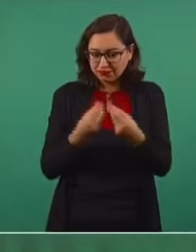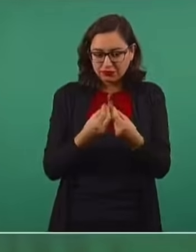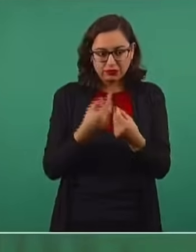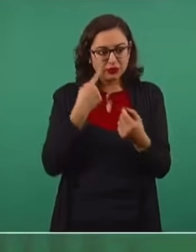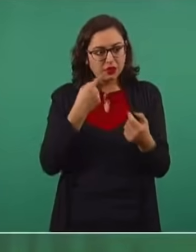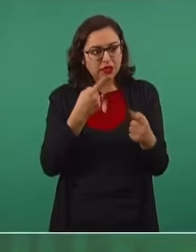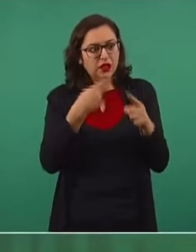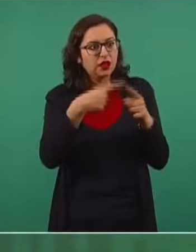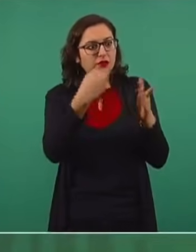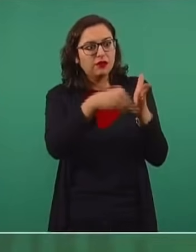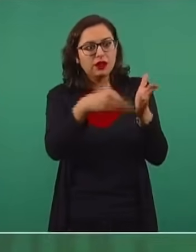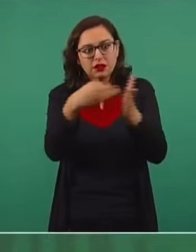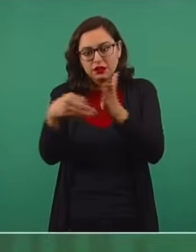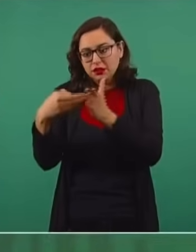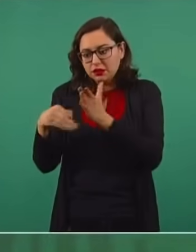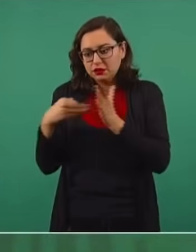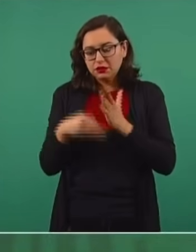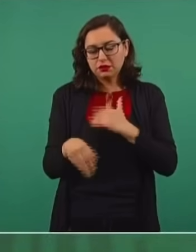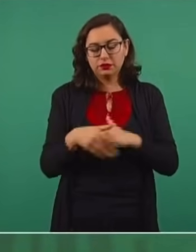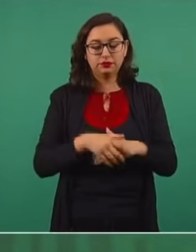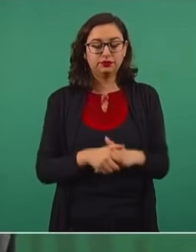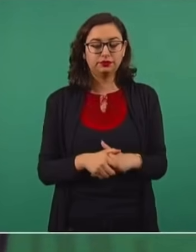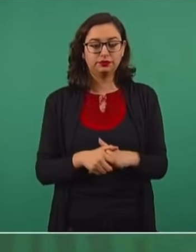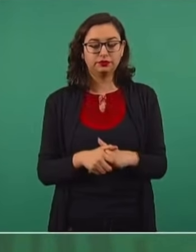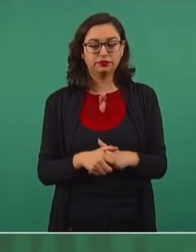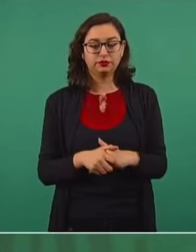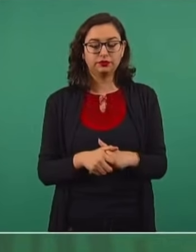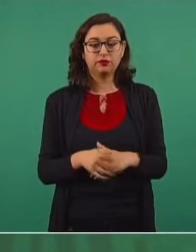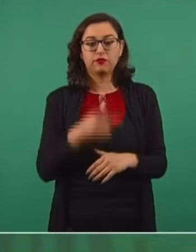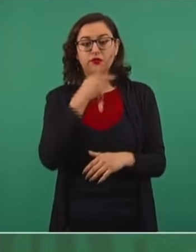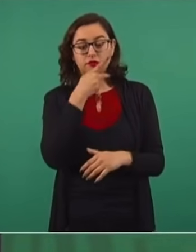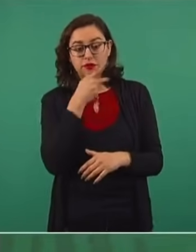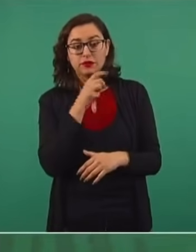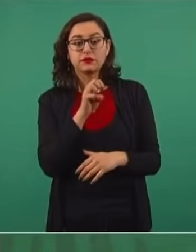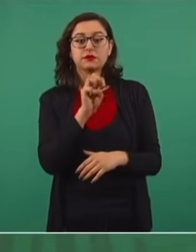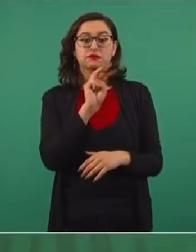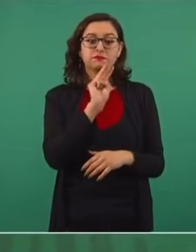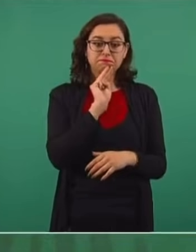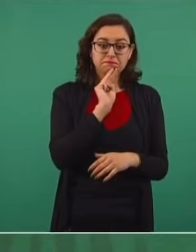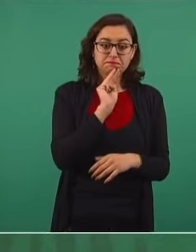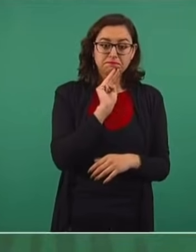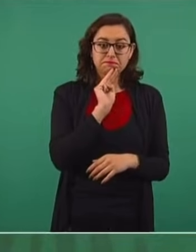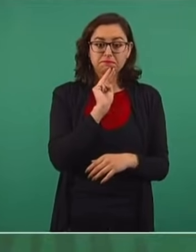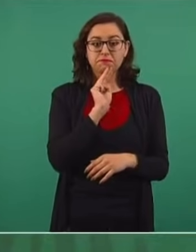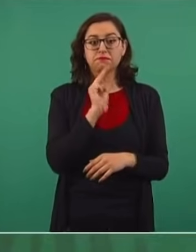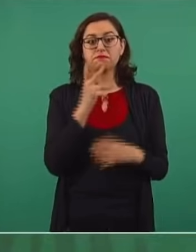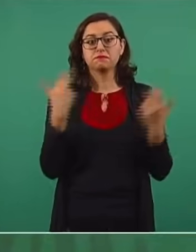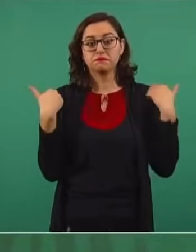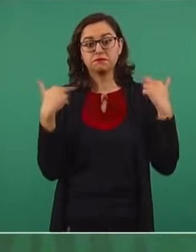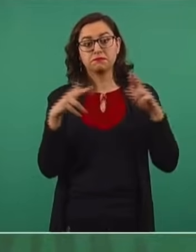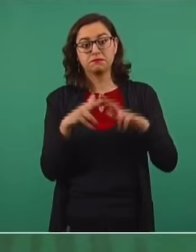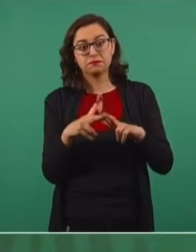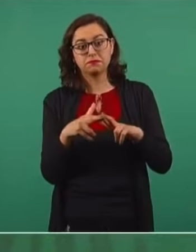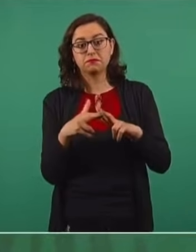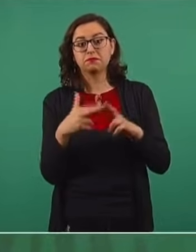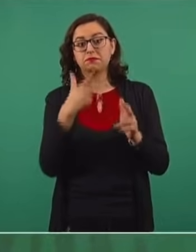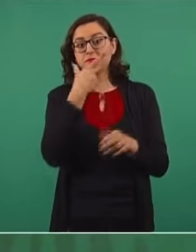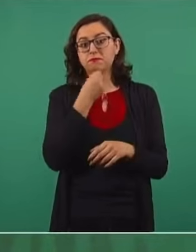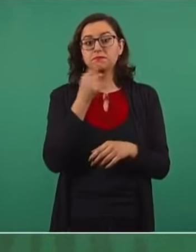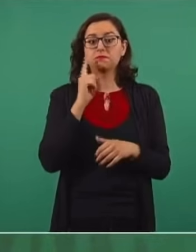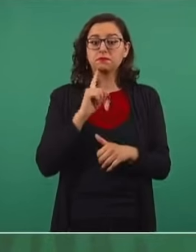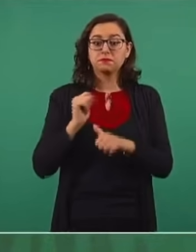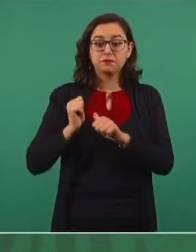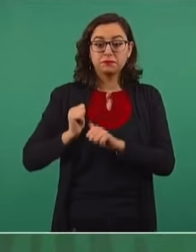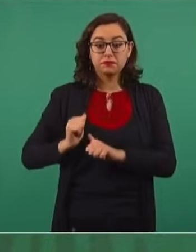en las aulas y padres de familias y maestras maestros y autoridades